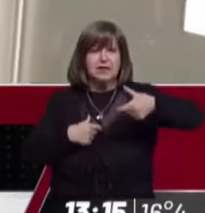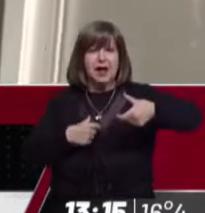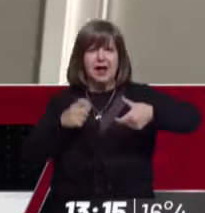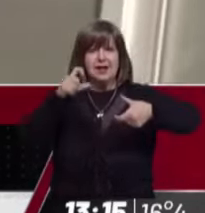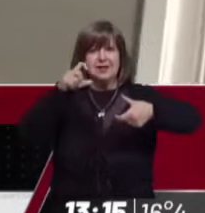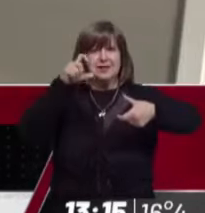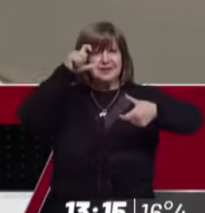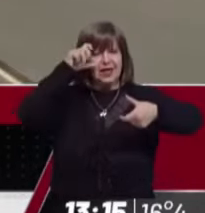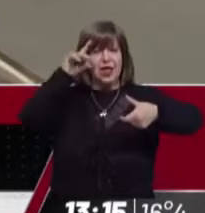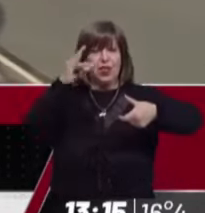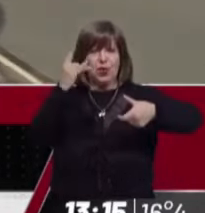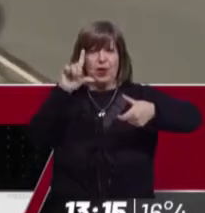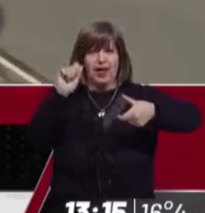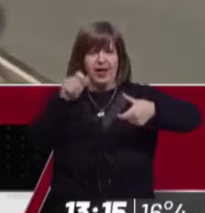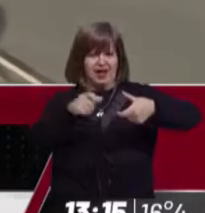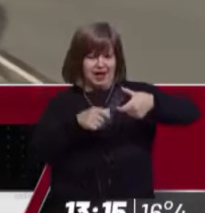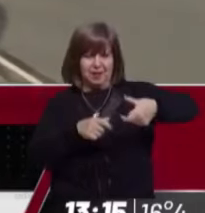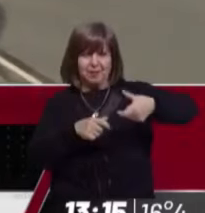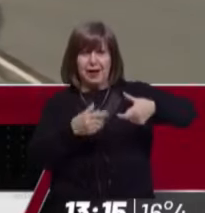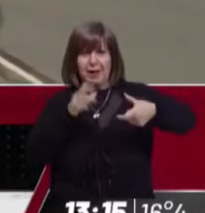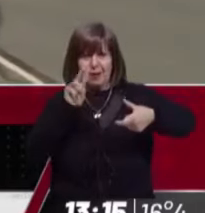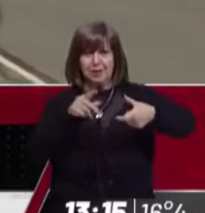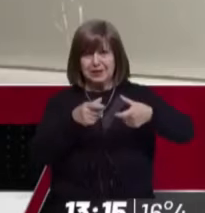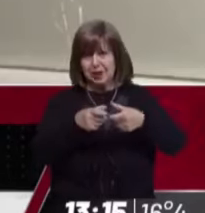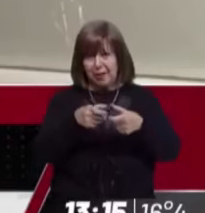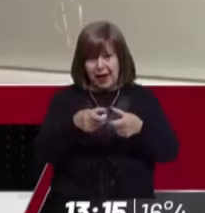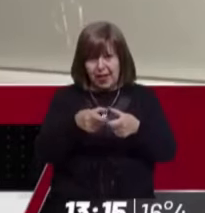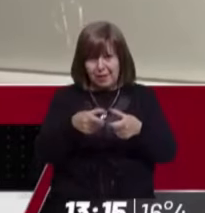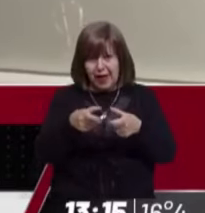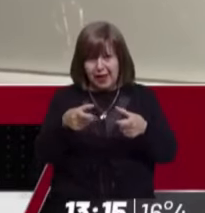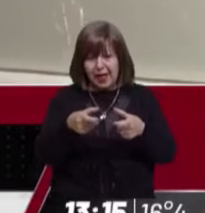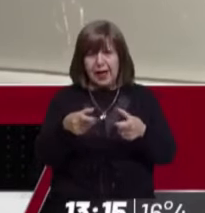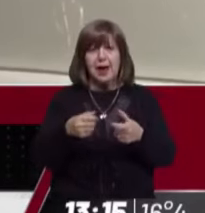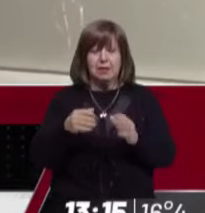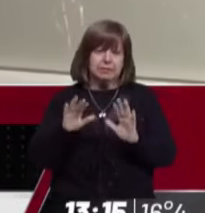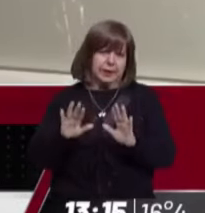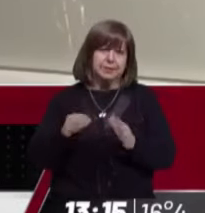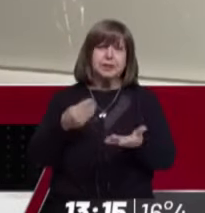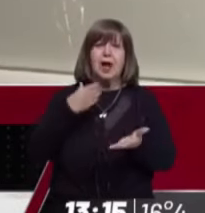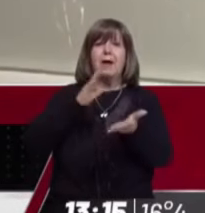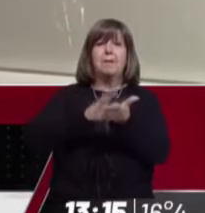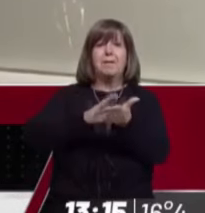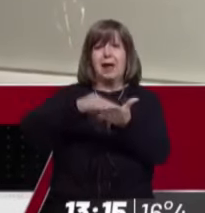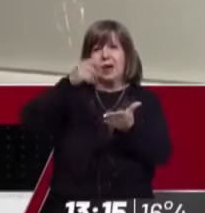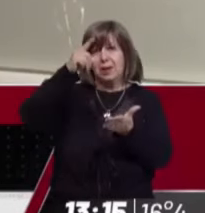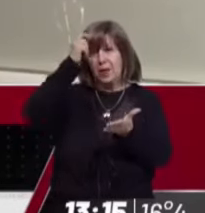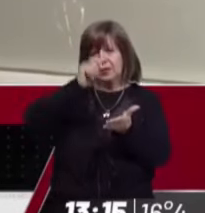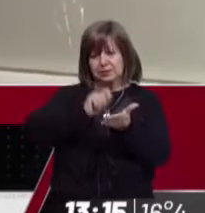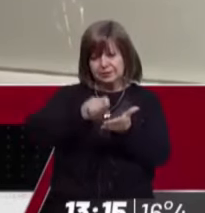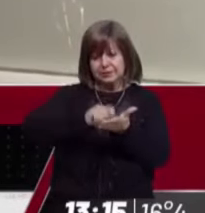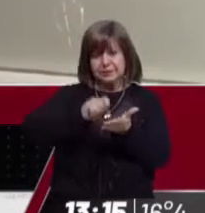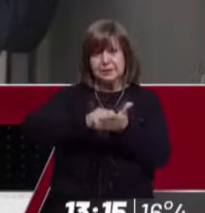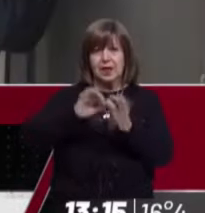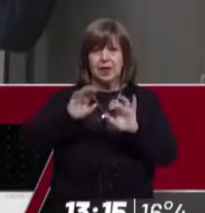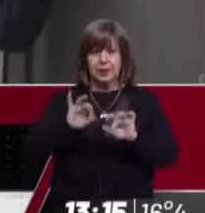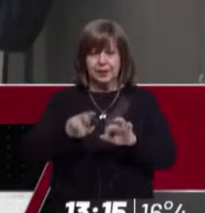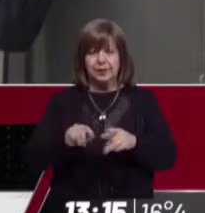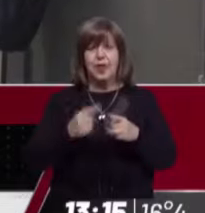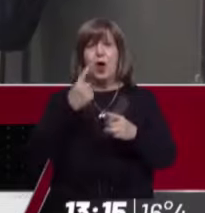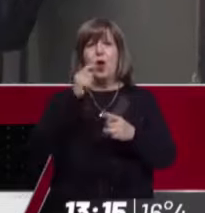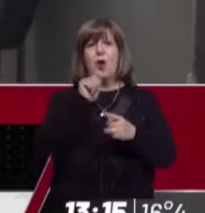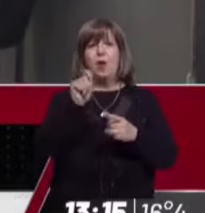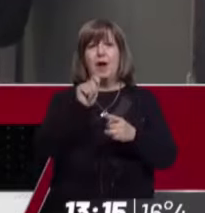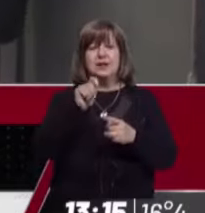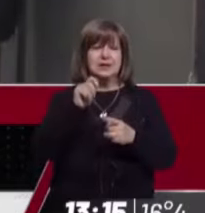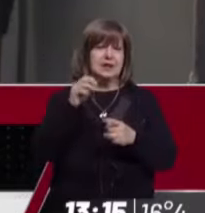para poder conducir. Sin embargo, están entregando un papel provisorio. Una ¿qué pasa? Constancia. Te lo entregan un mes y dicen,